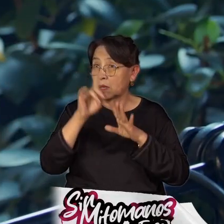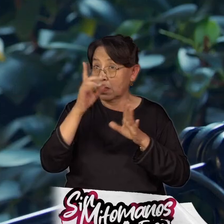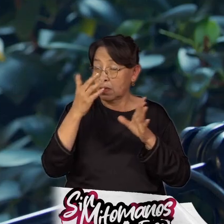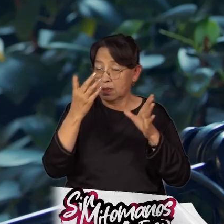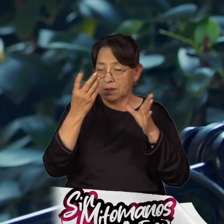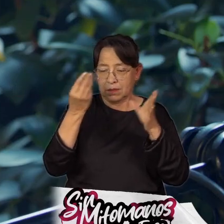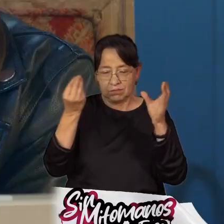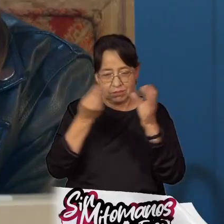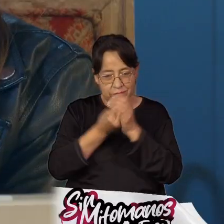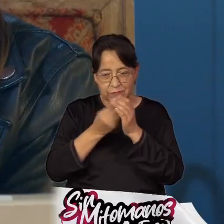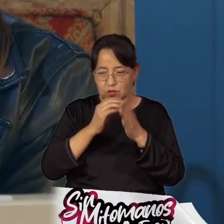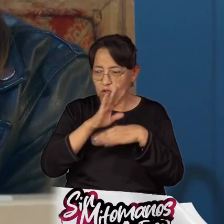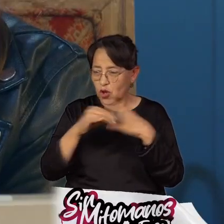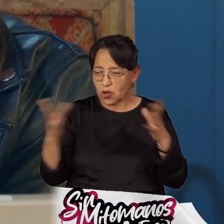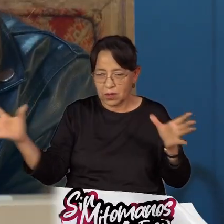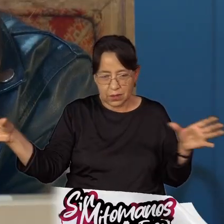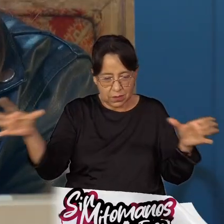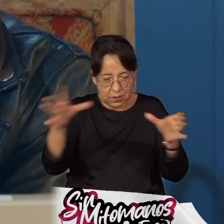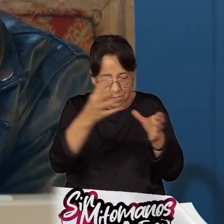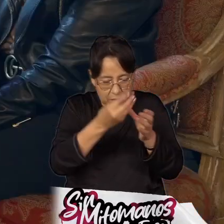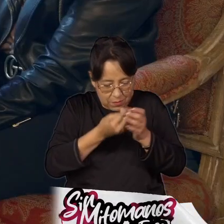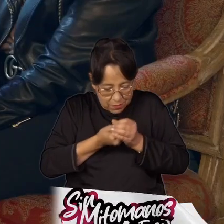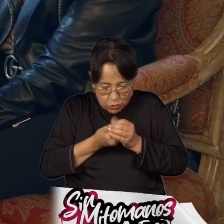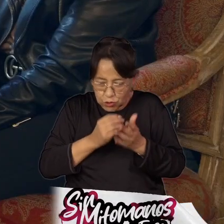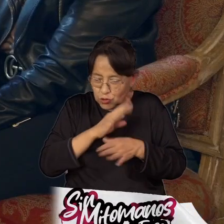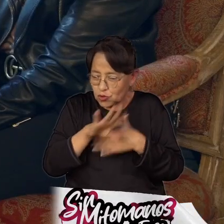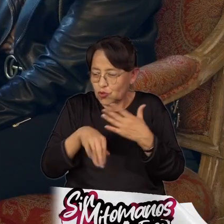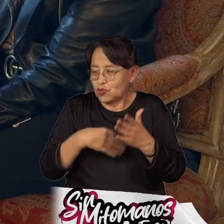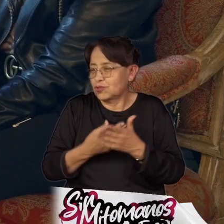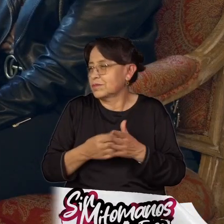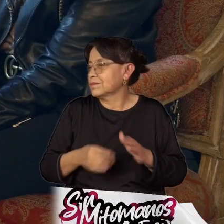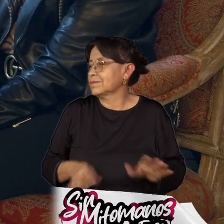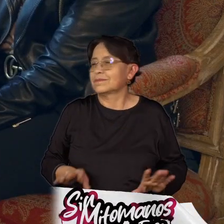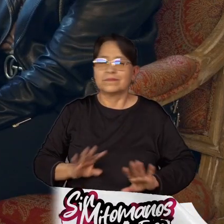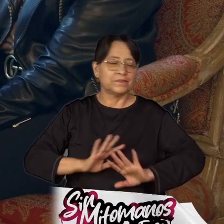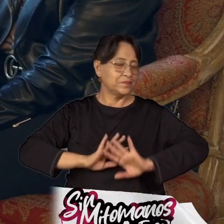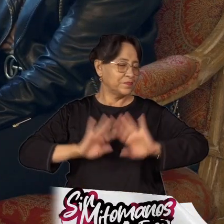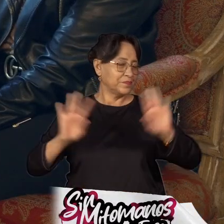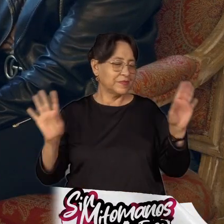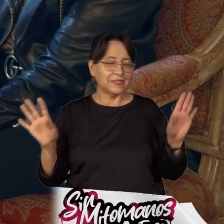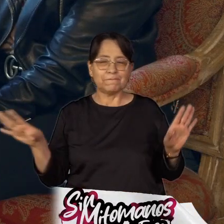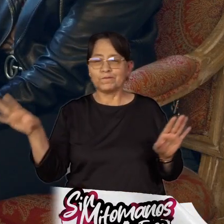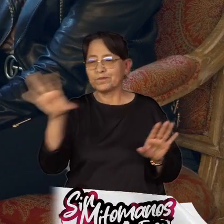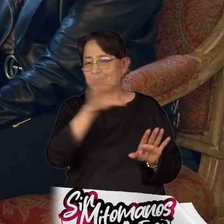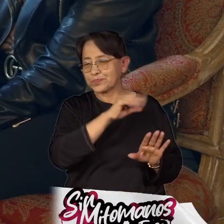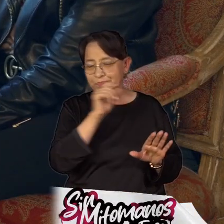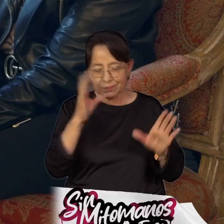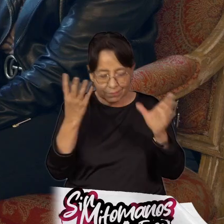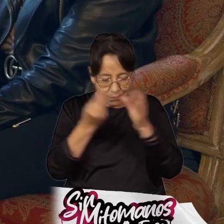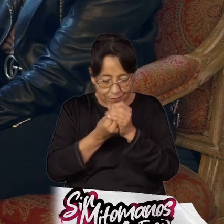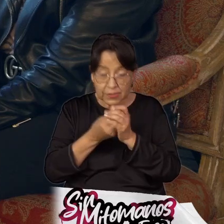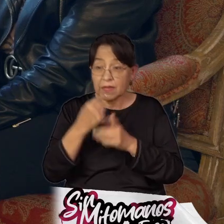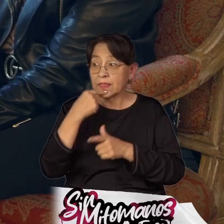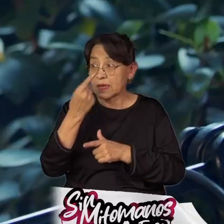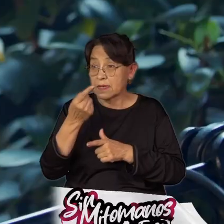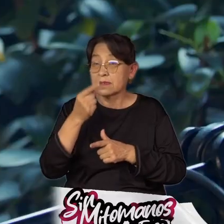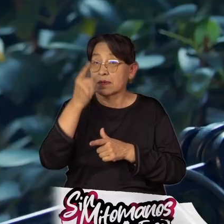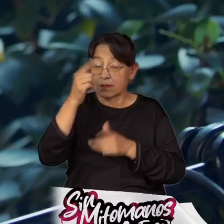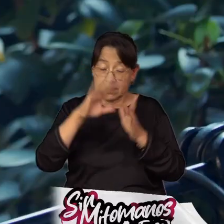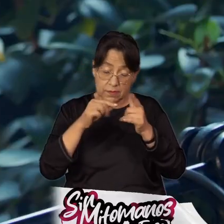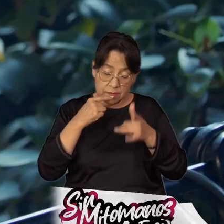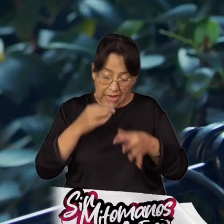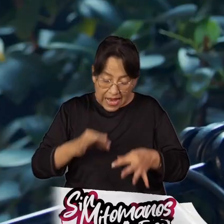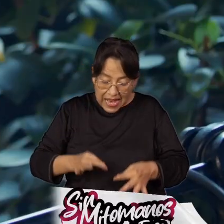incluyente, no inclusivo, incluyente. Él incluye a todos. Incluso llega a decir que los que son pobres